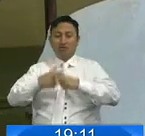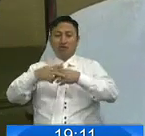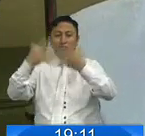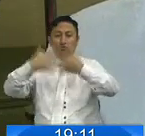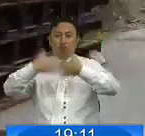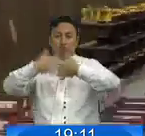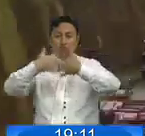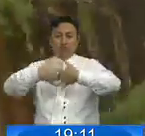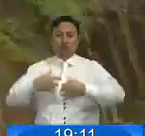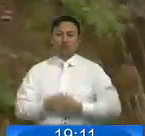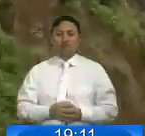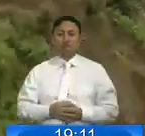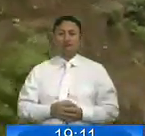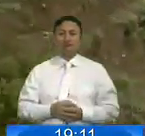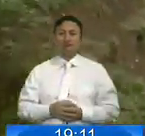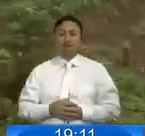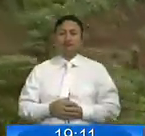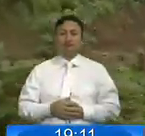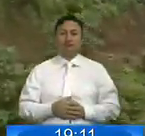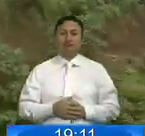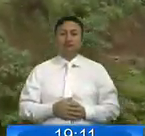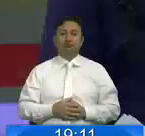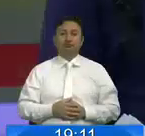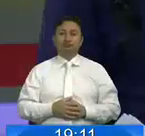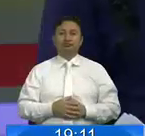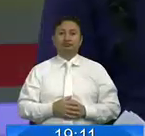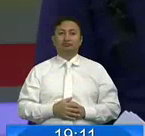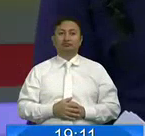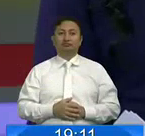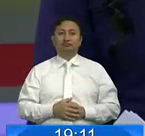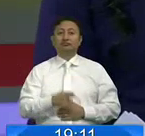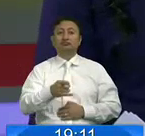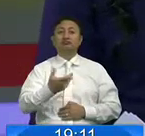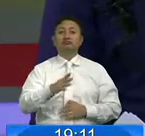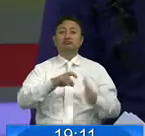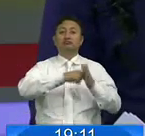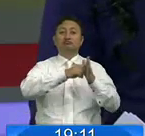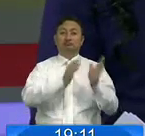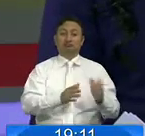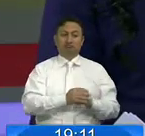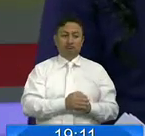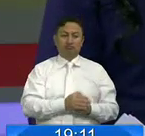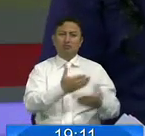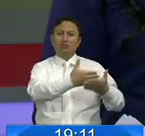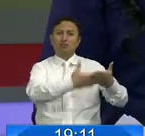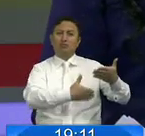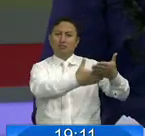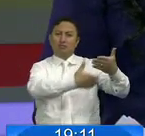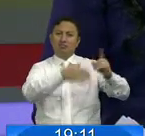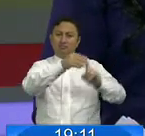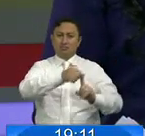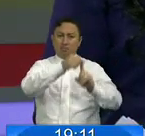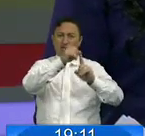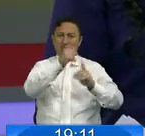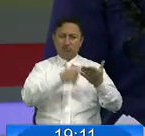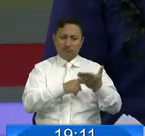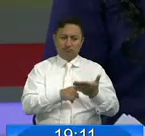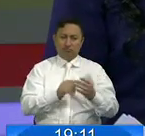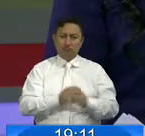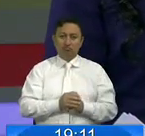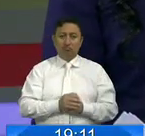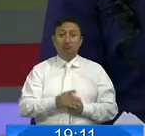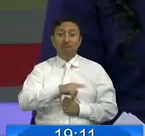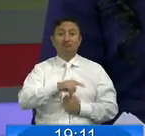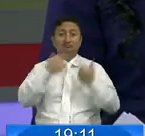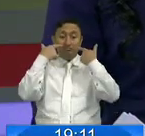al 100%. En Quito informó Adriana Rojas. La Contraloría reveló un examen especial que evidencia la falta de